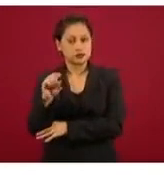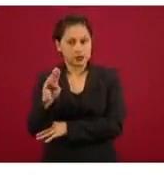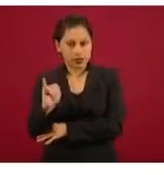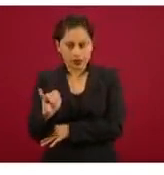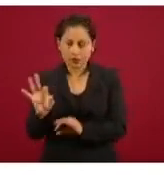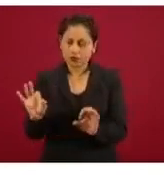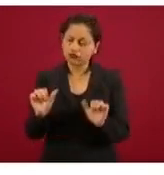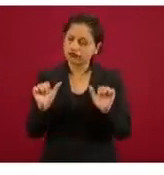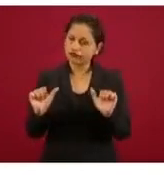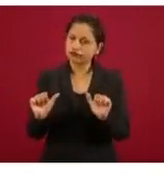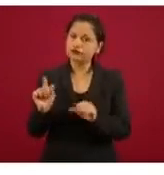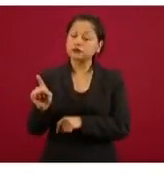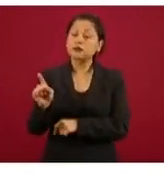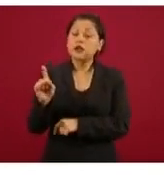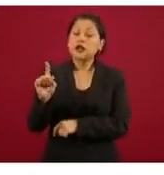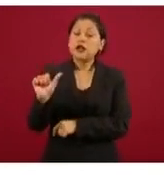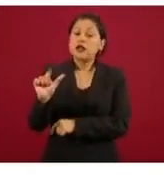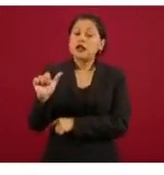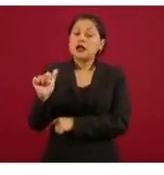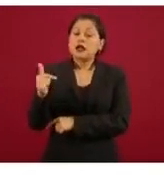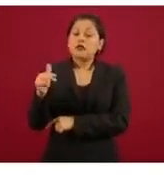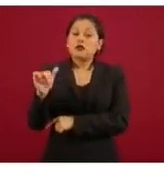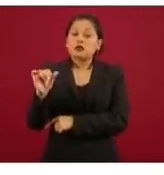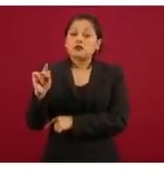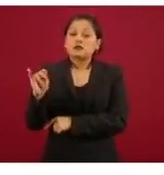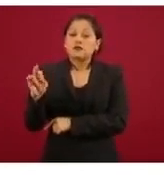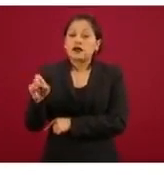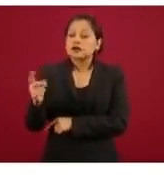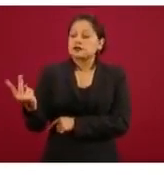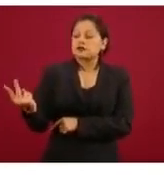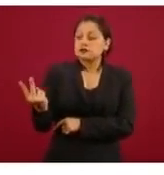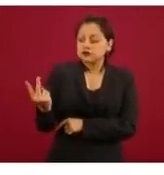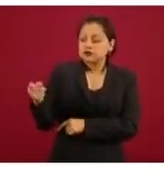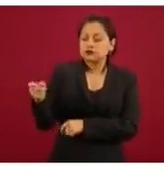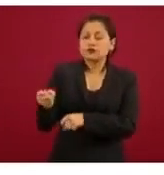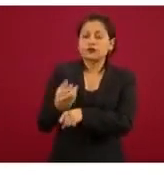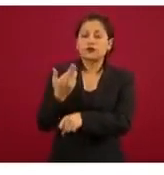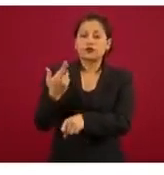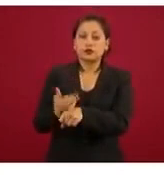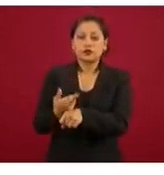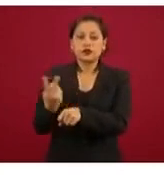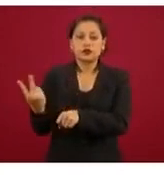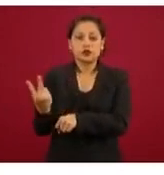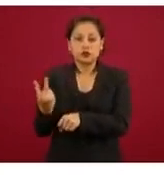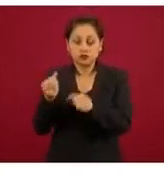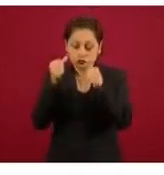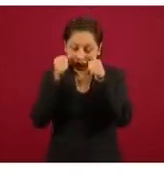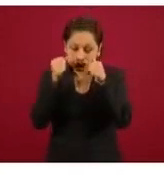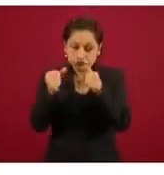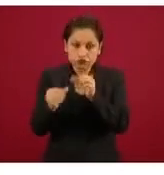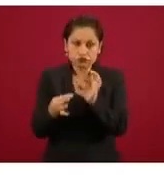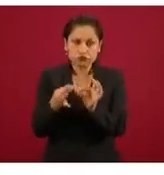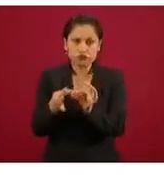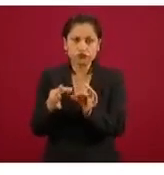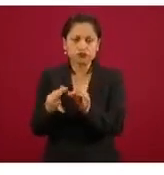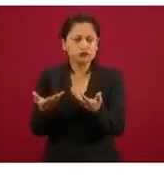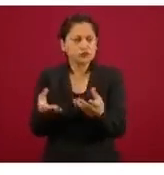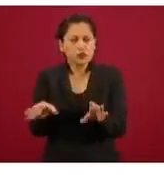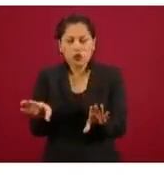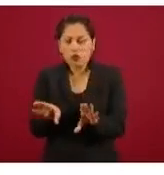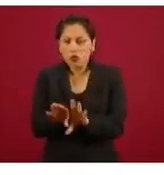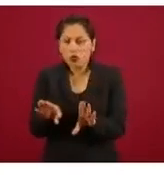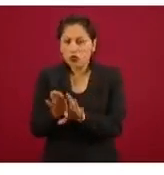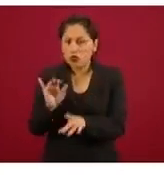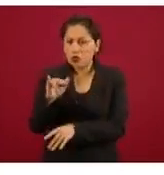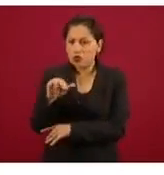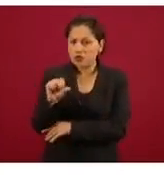doctor Alejandro Esbarch están organizando esto de manera muy eficiente. El modelo básicamente consiste en que tenemos una